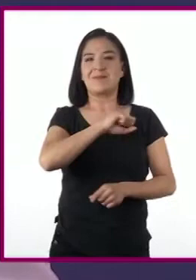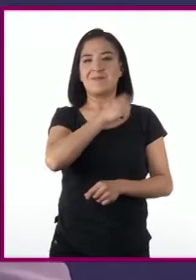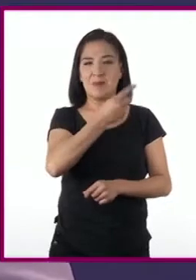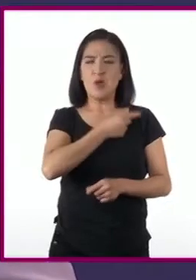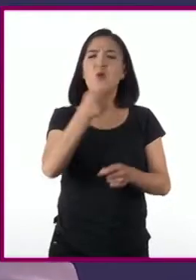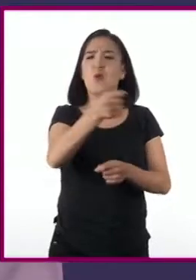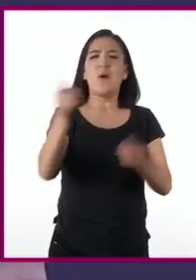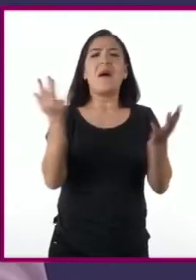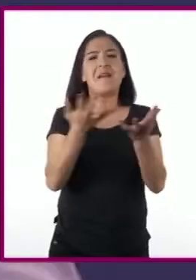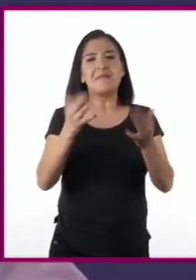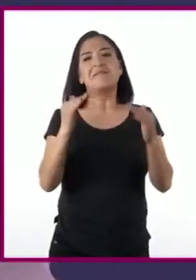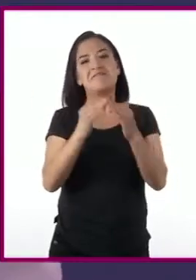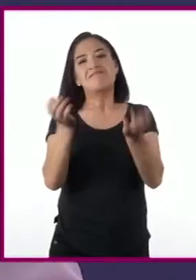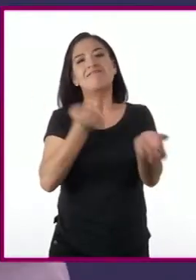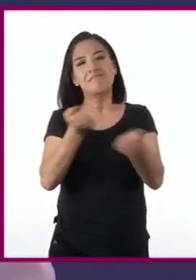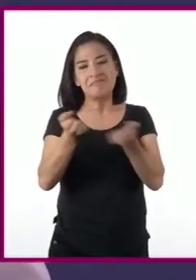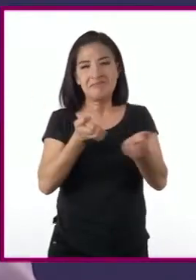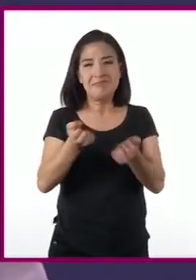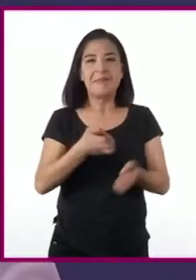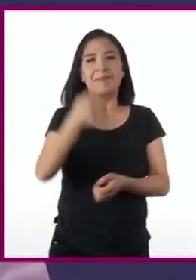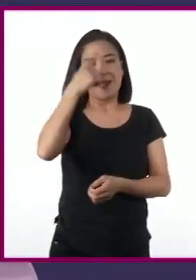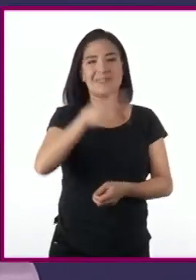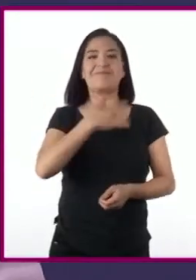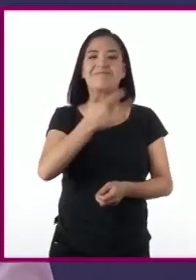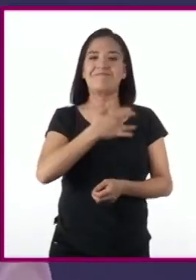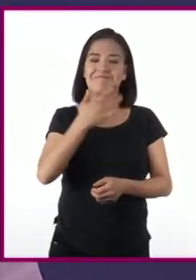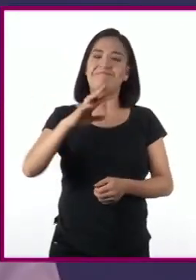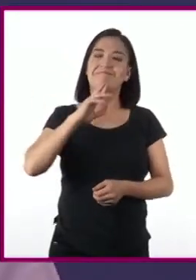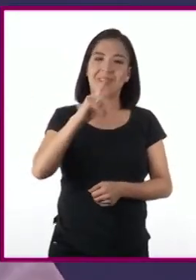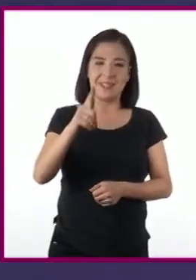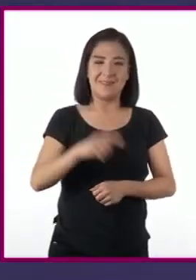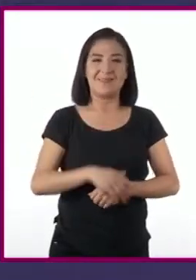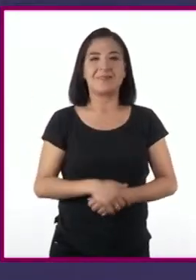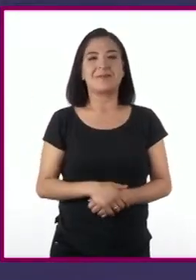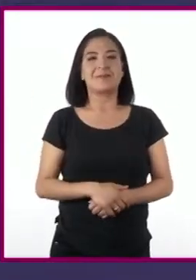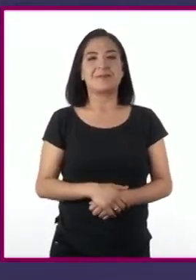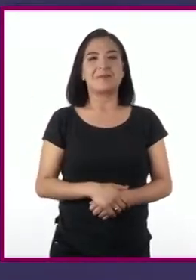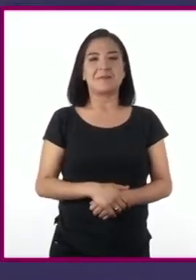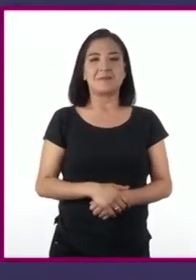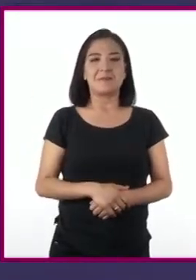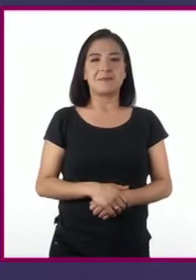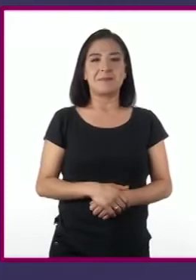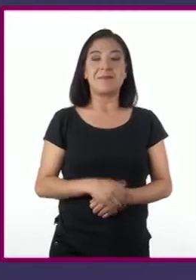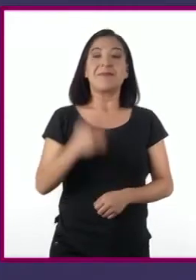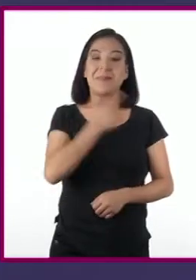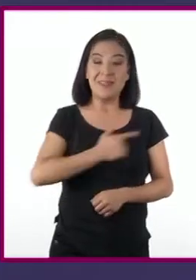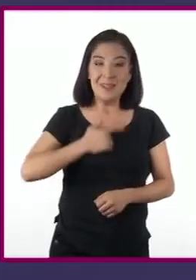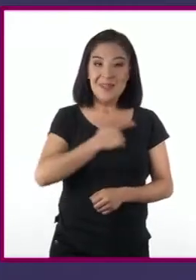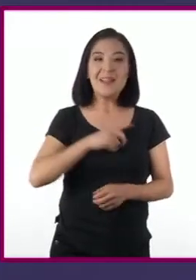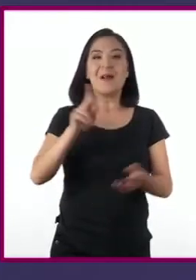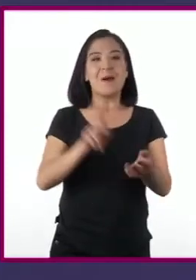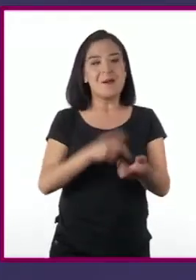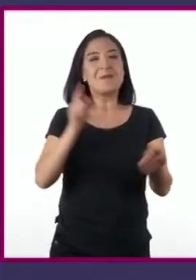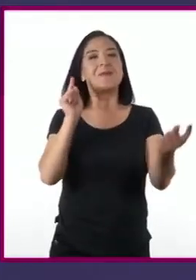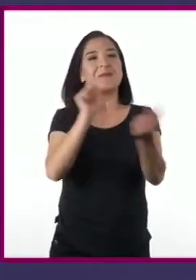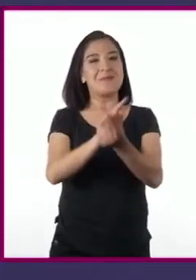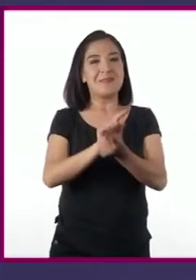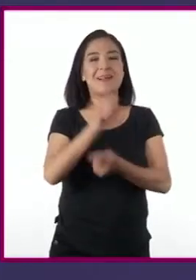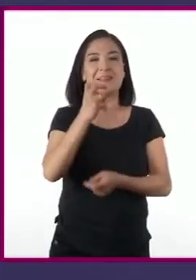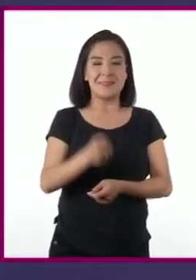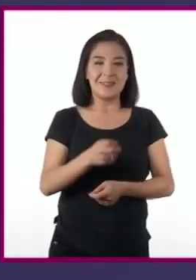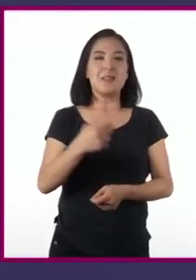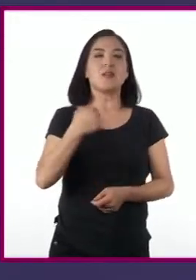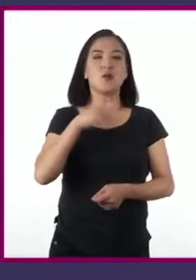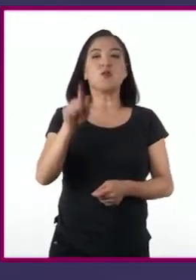de ejercicio. Les aseguro que los hará sentir muy bien. Qué gusto encontrarnos por aquí. Soy